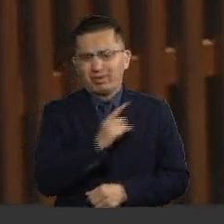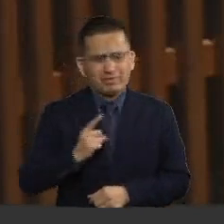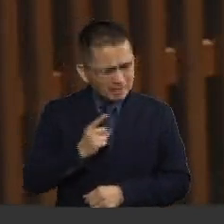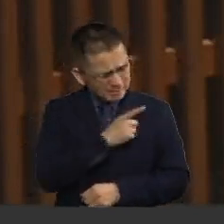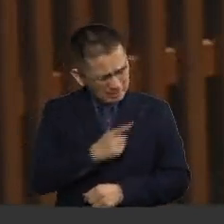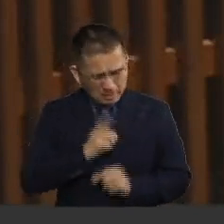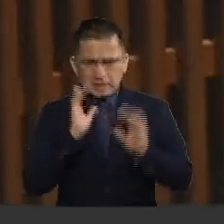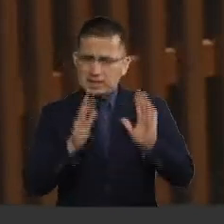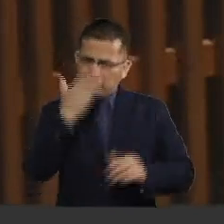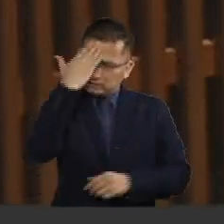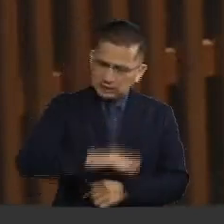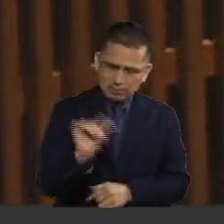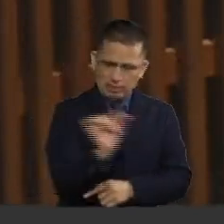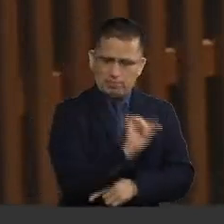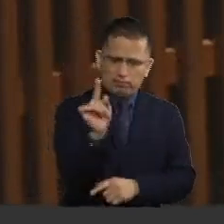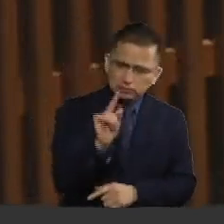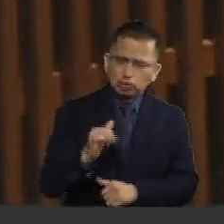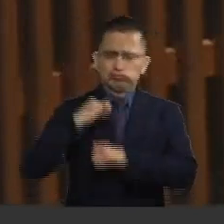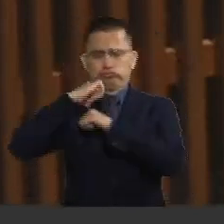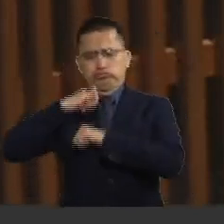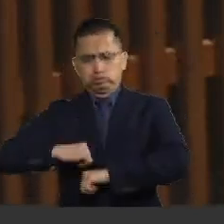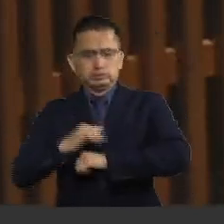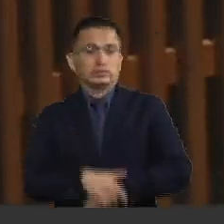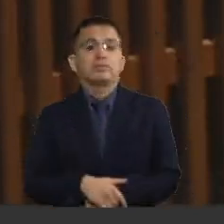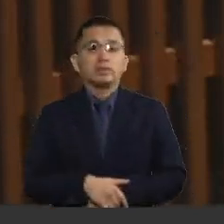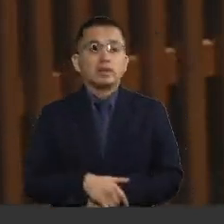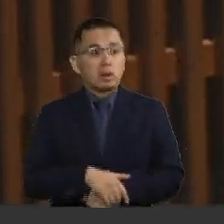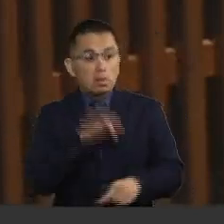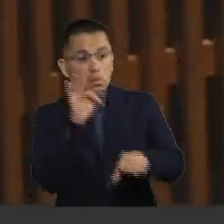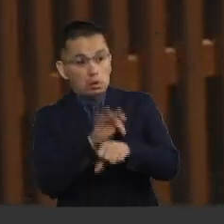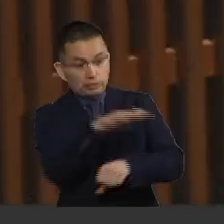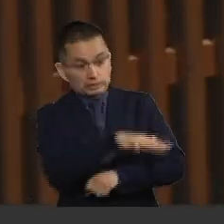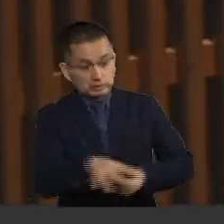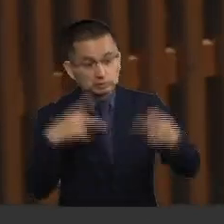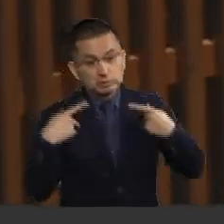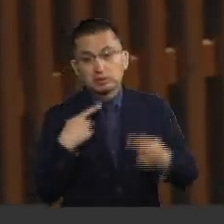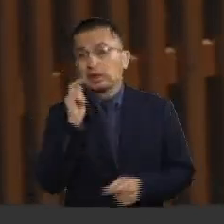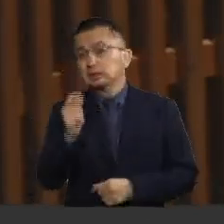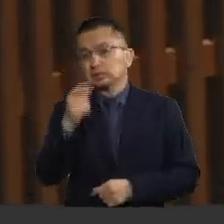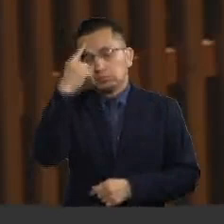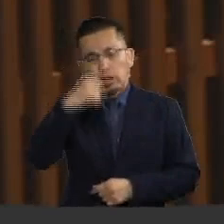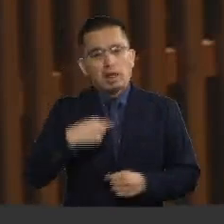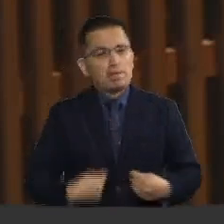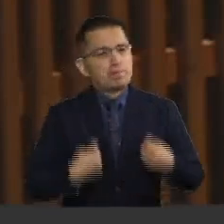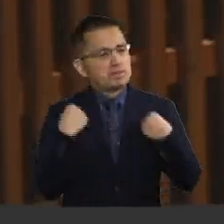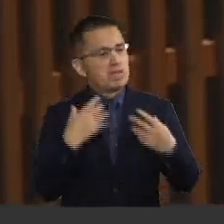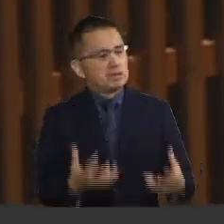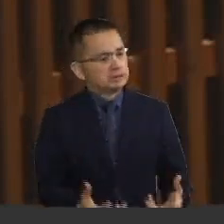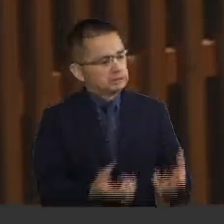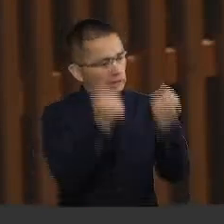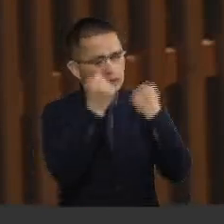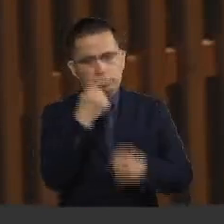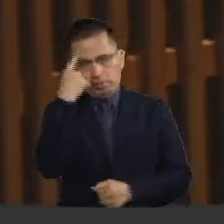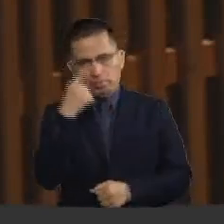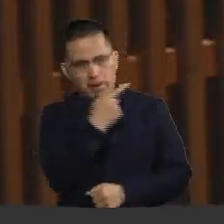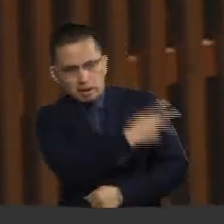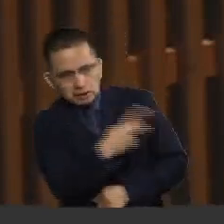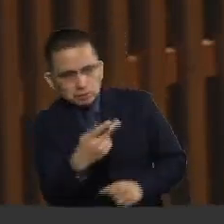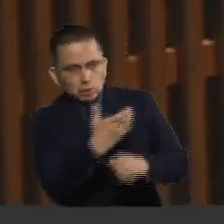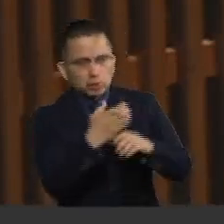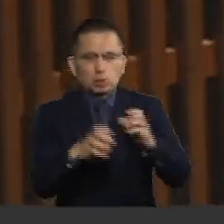protección civil tutela la vida la integridad el patrimonio y es hasta es un tema de seguridad